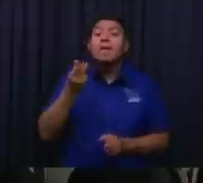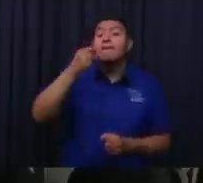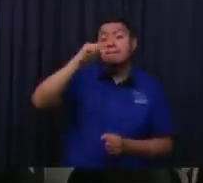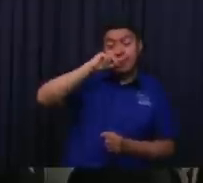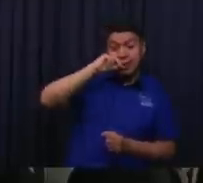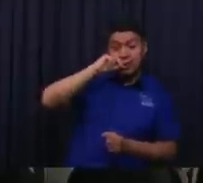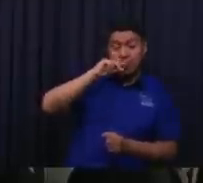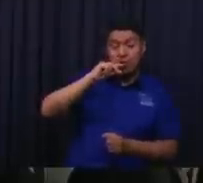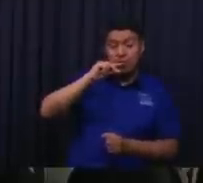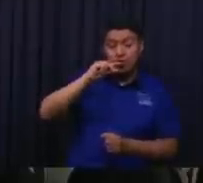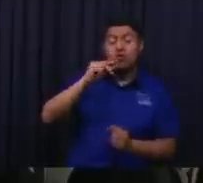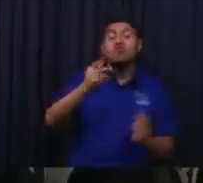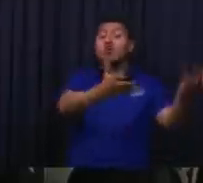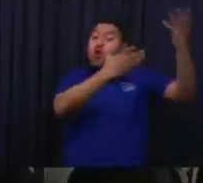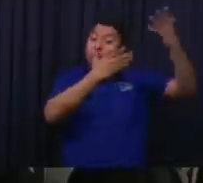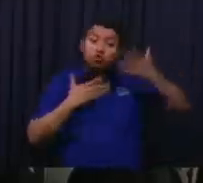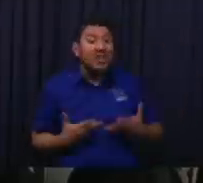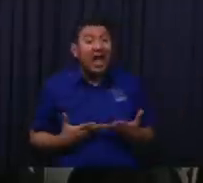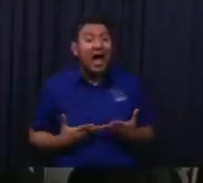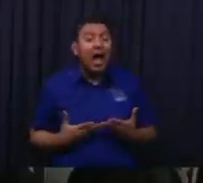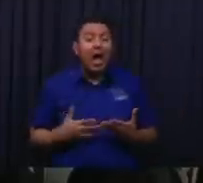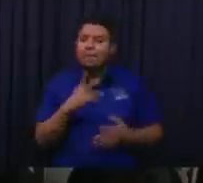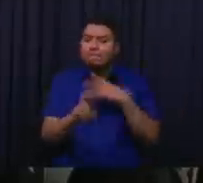Pues mire, pues